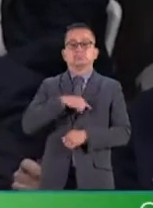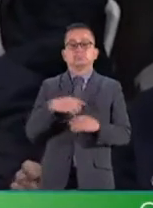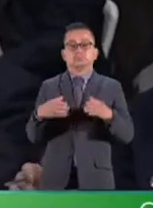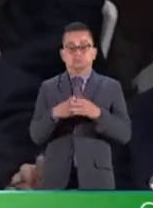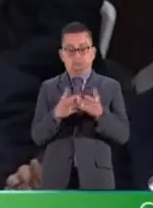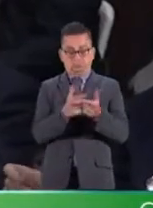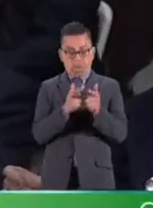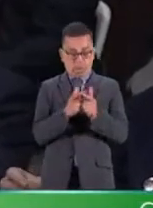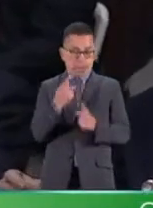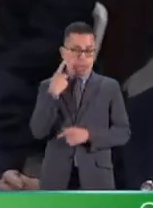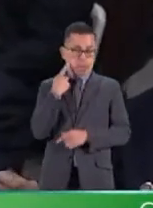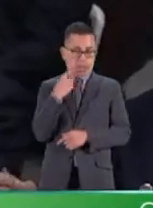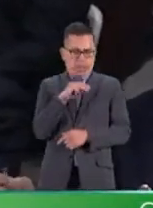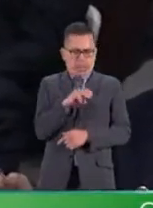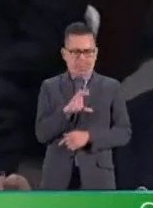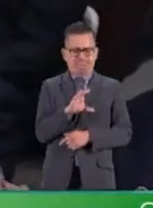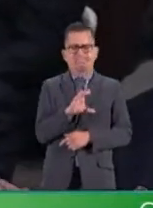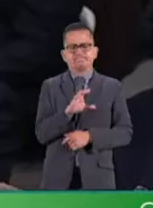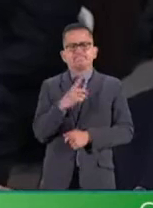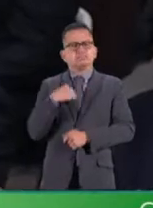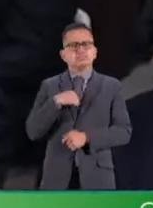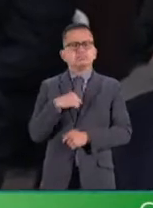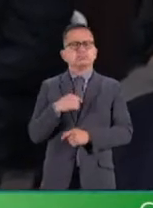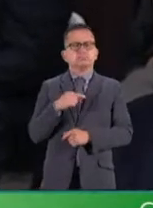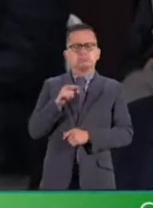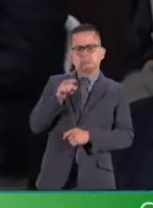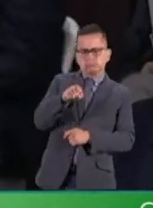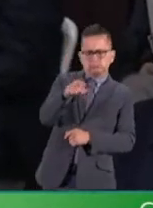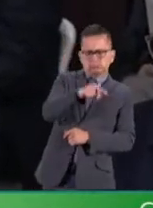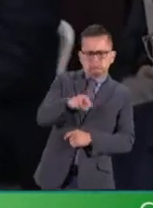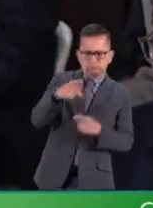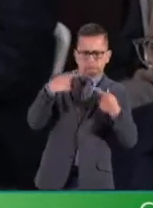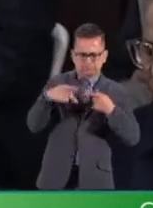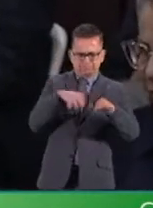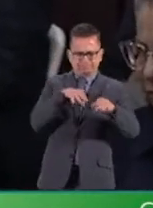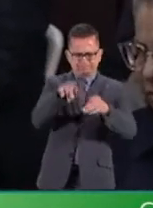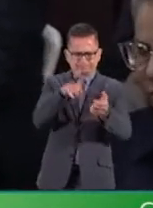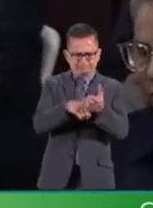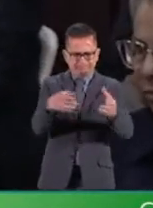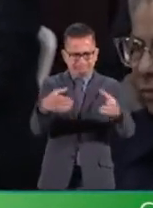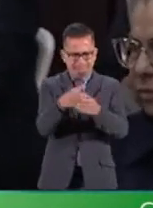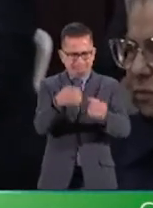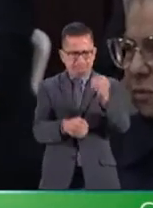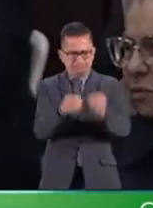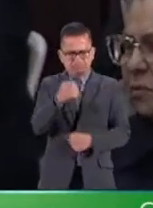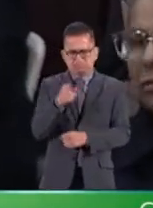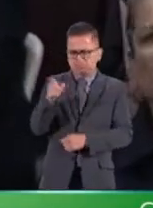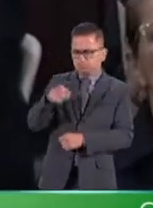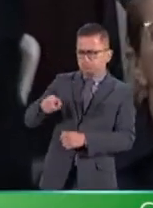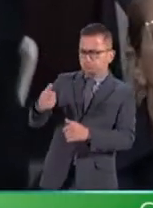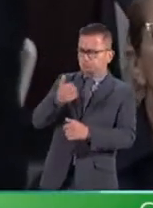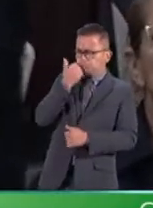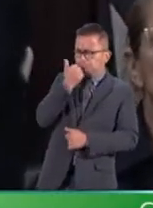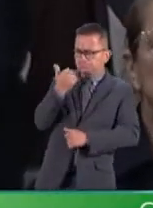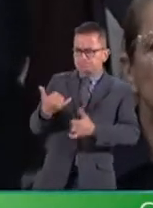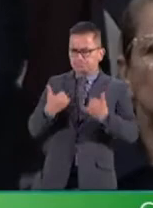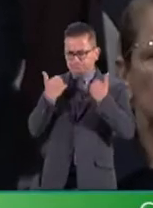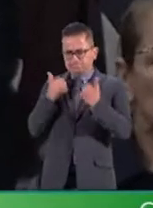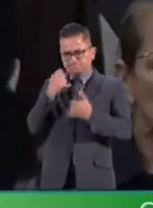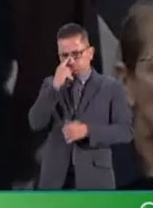las juventudes, a las personas trabajadoras del Poder Judicial y a la gente que está afuera de este recinto y de San